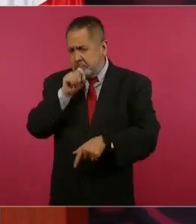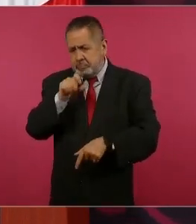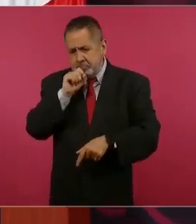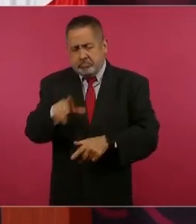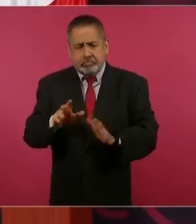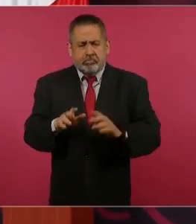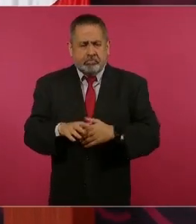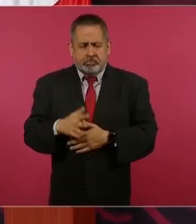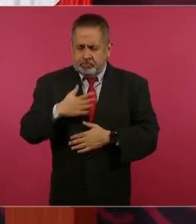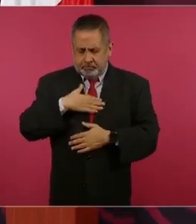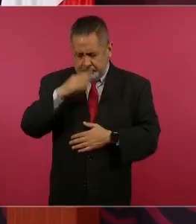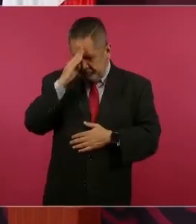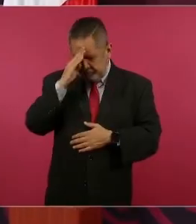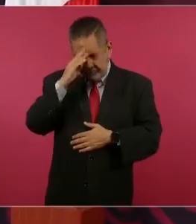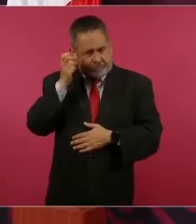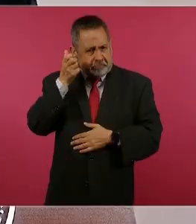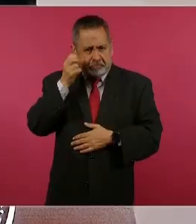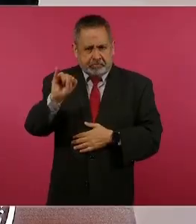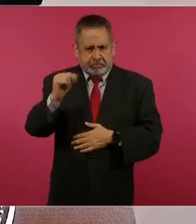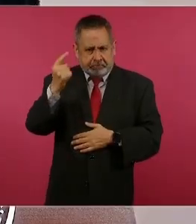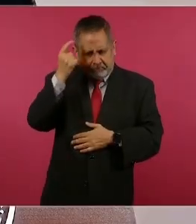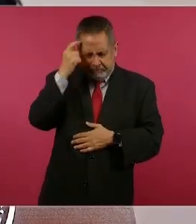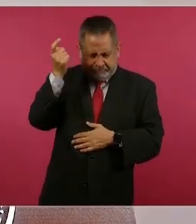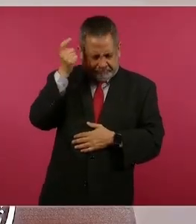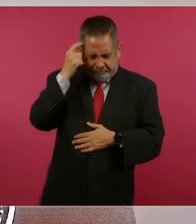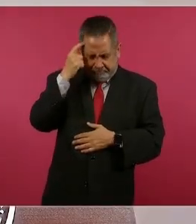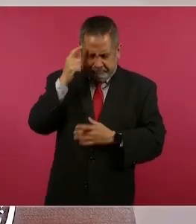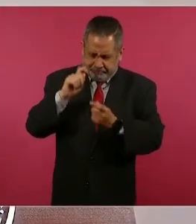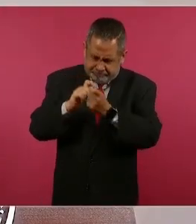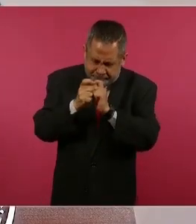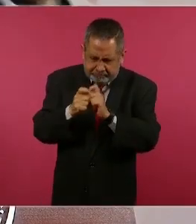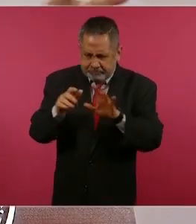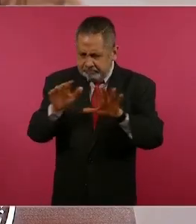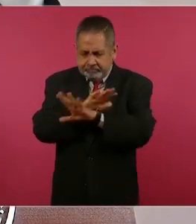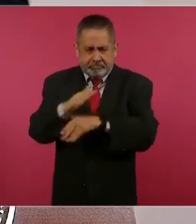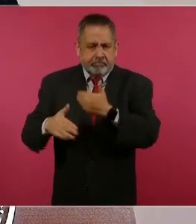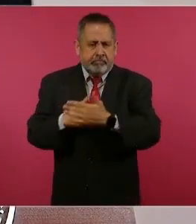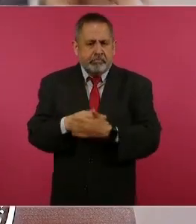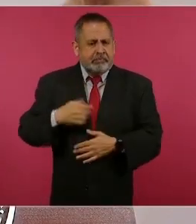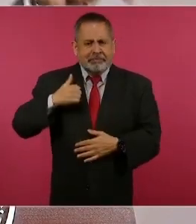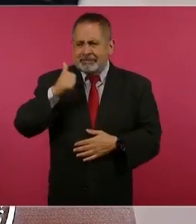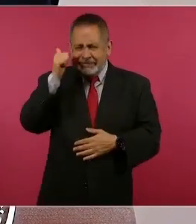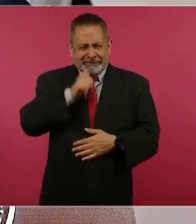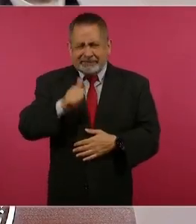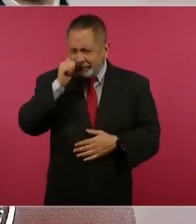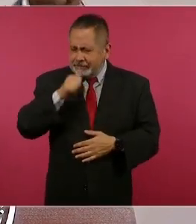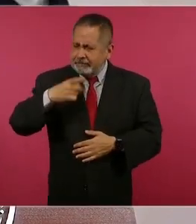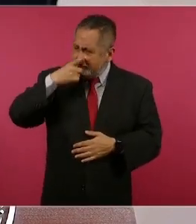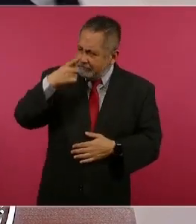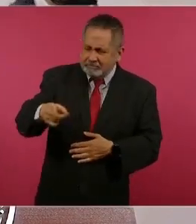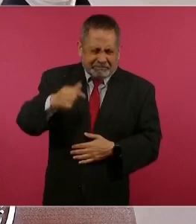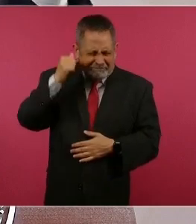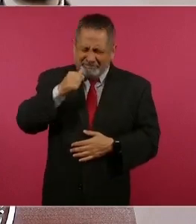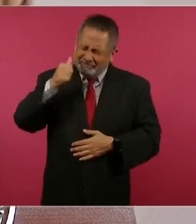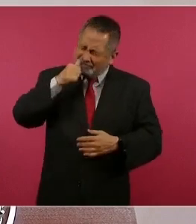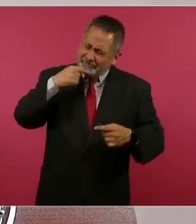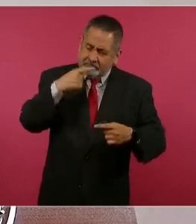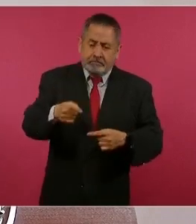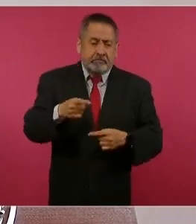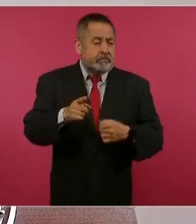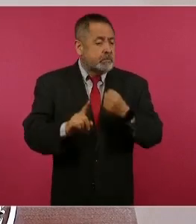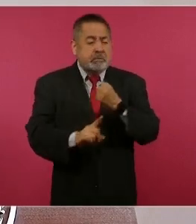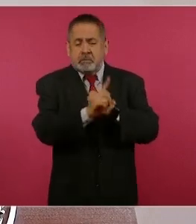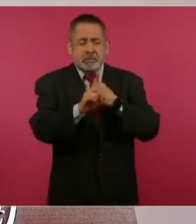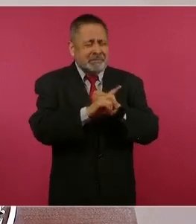Es nuestro pensamiento por la transformación. Siempre hemos dicho que el principal problema de México